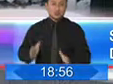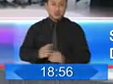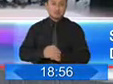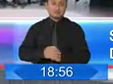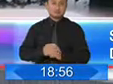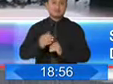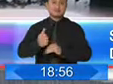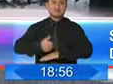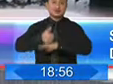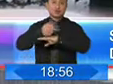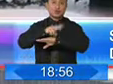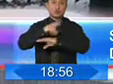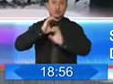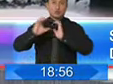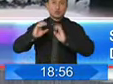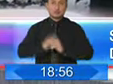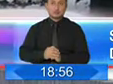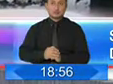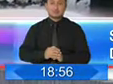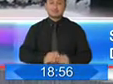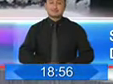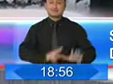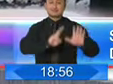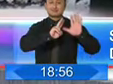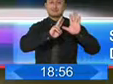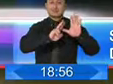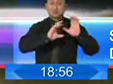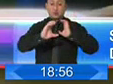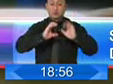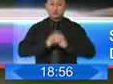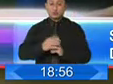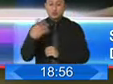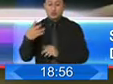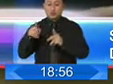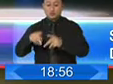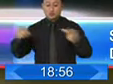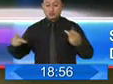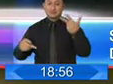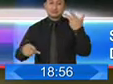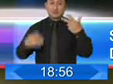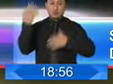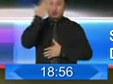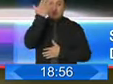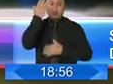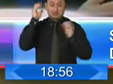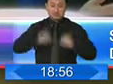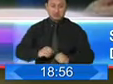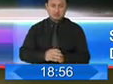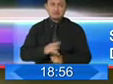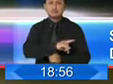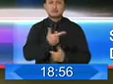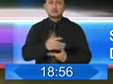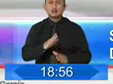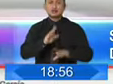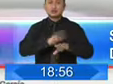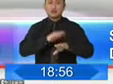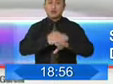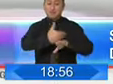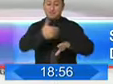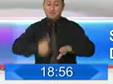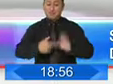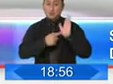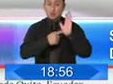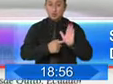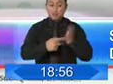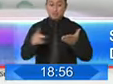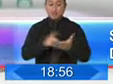que argumentaba que 7 medios de comunicación, 4 diarios y 3 televisoras habían incurrido en censura previa al no publicar